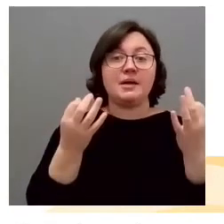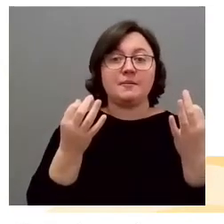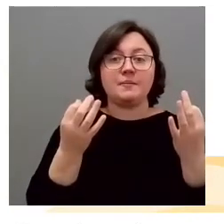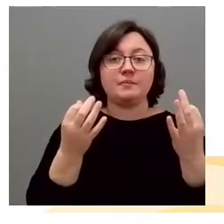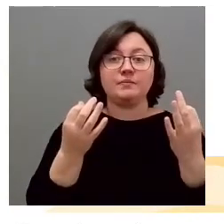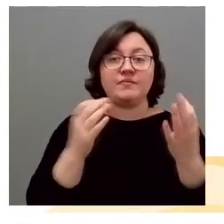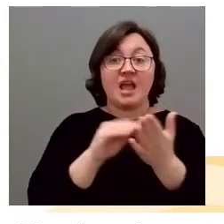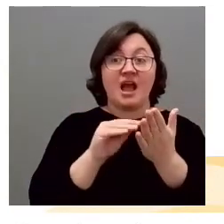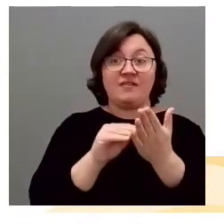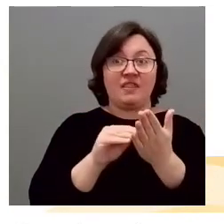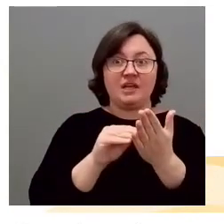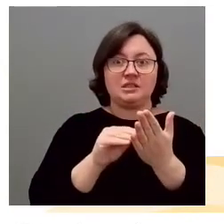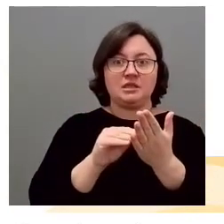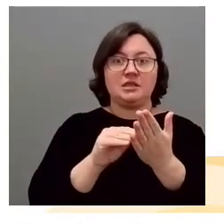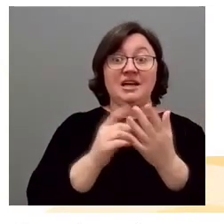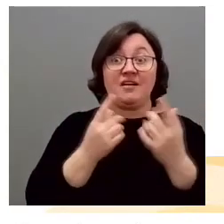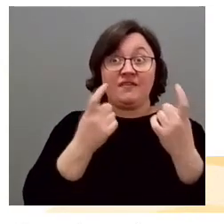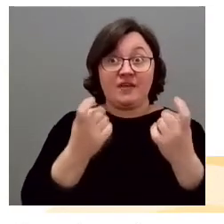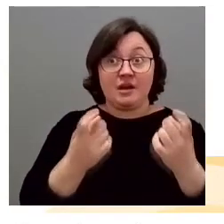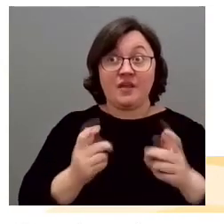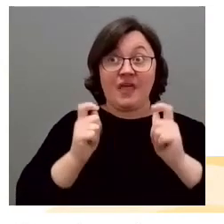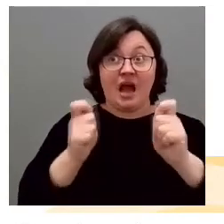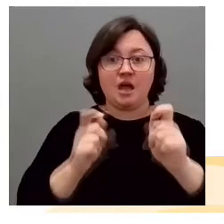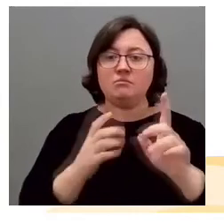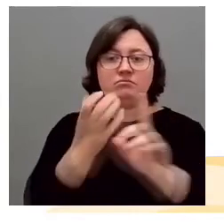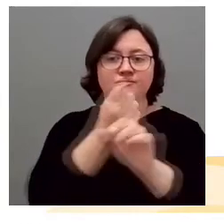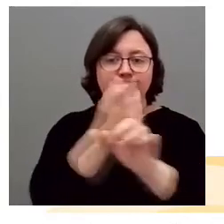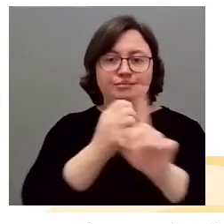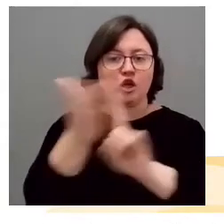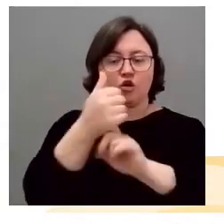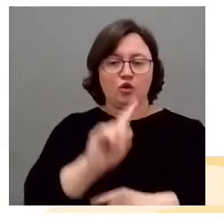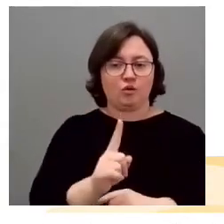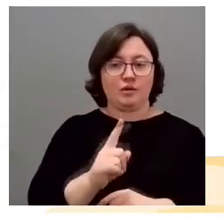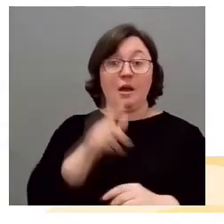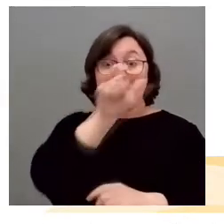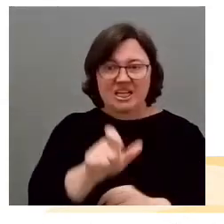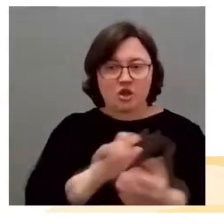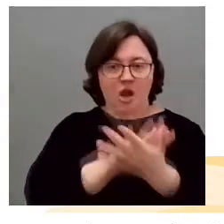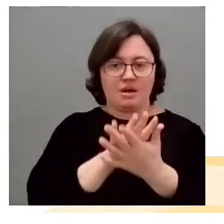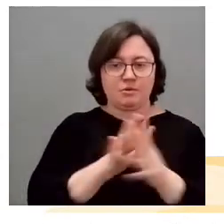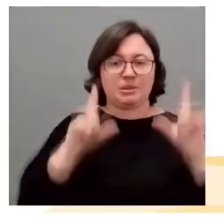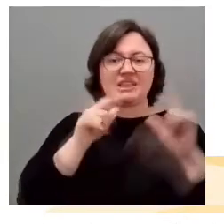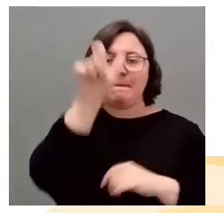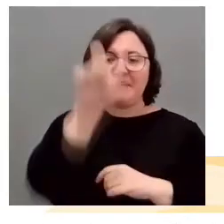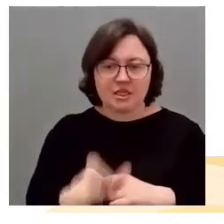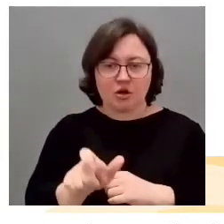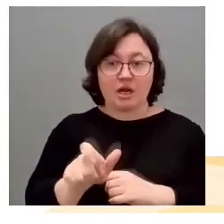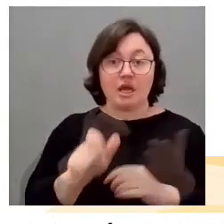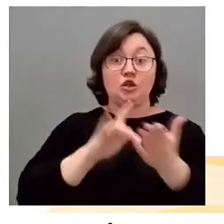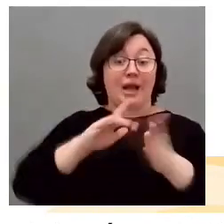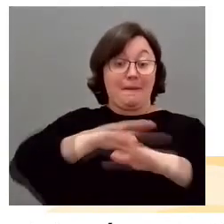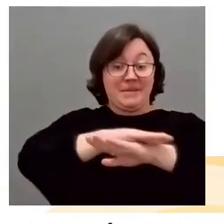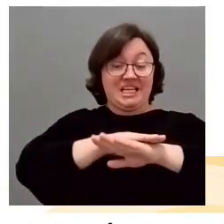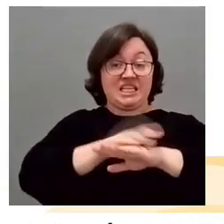pues a veces no llegamos a donde deberíamos llegar. Y más cuando estamos hablando de personas, y más, como apunta también Miguel, cuando hay un ministerio